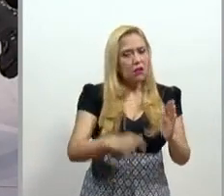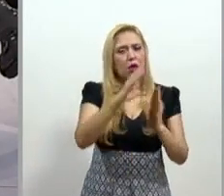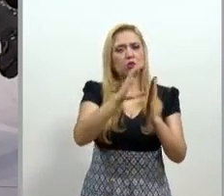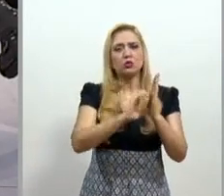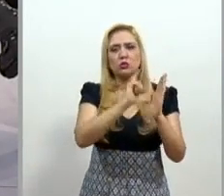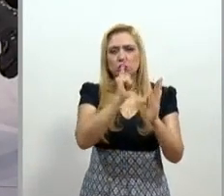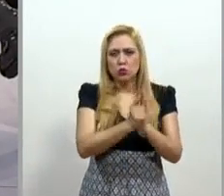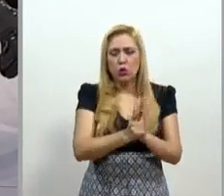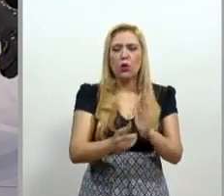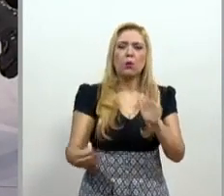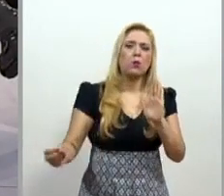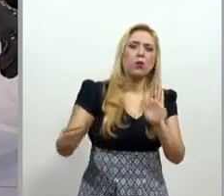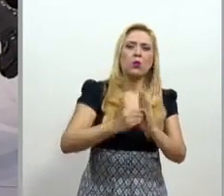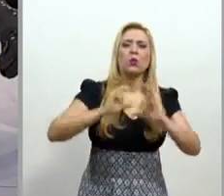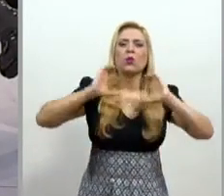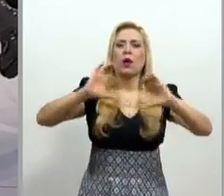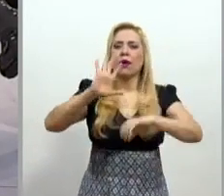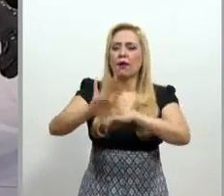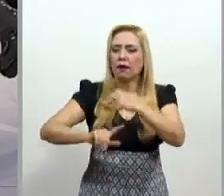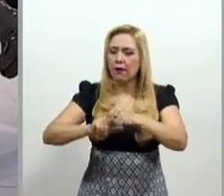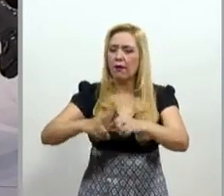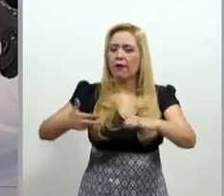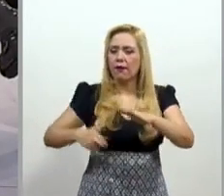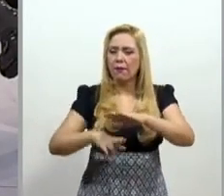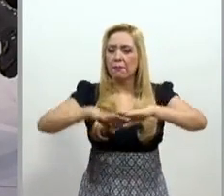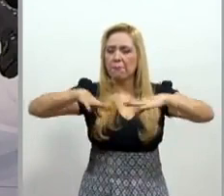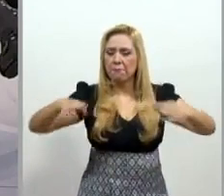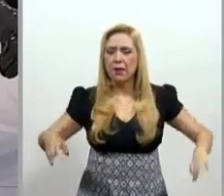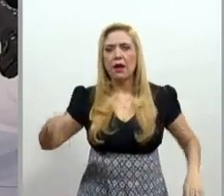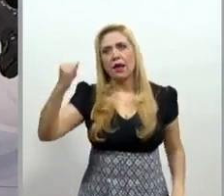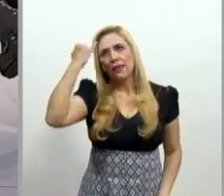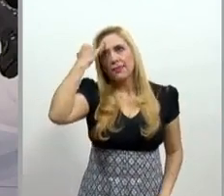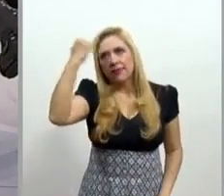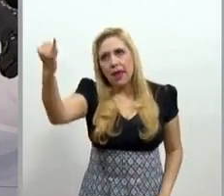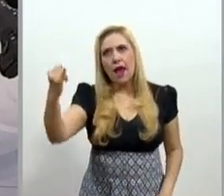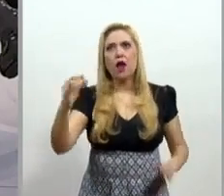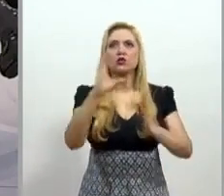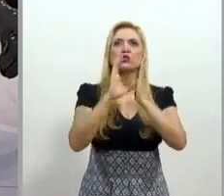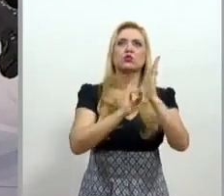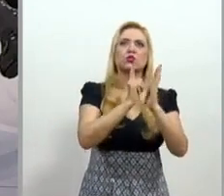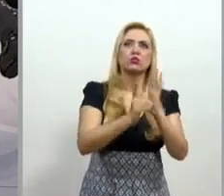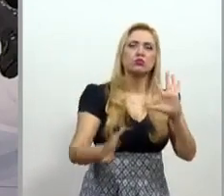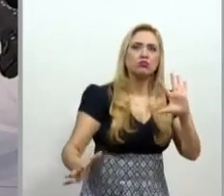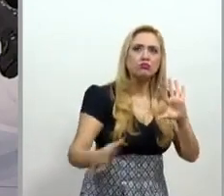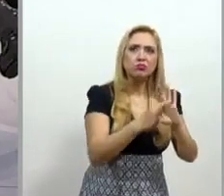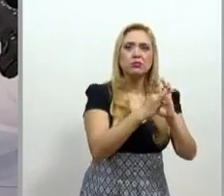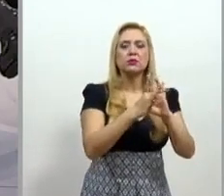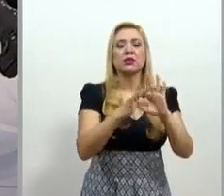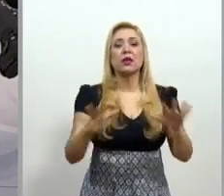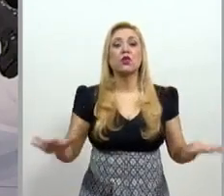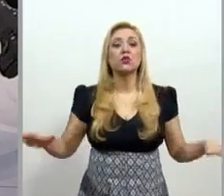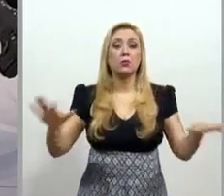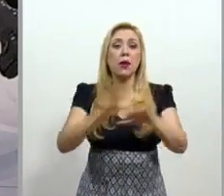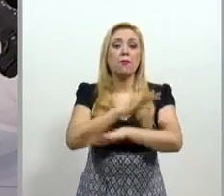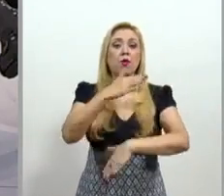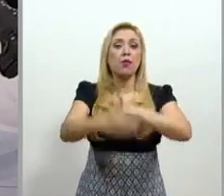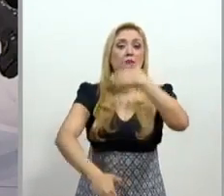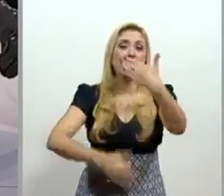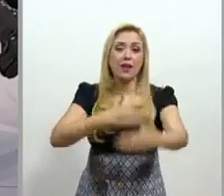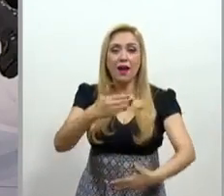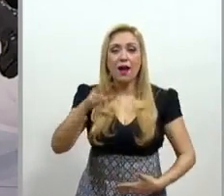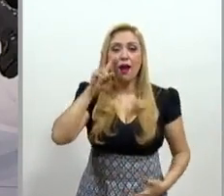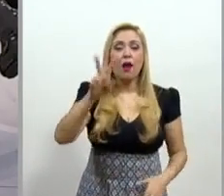una vocación cosmopolita, internacionalista, dialógica, que también nos va a modificar transversalmente cómo